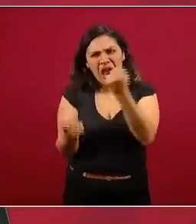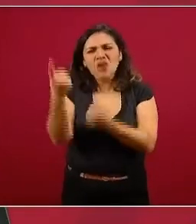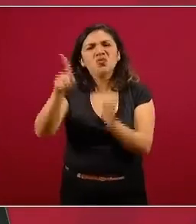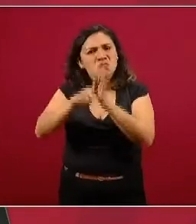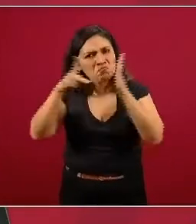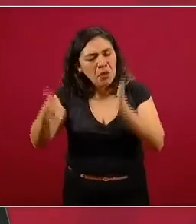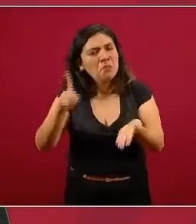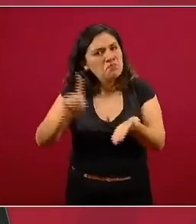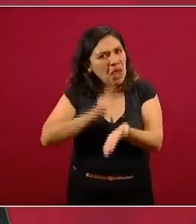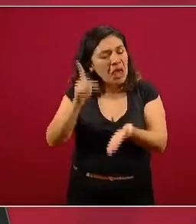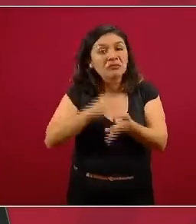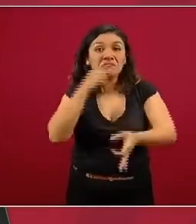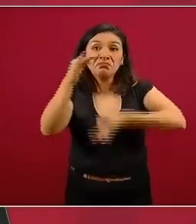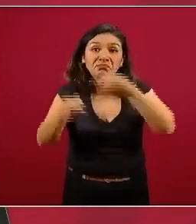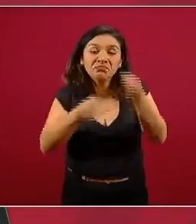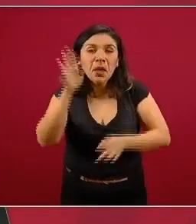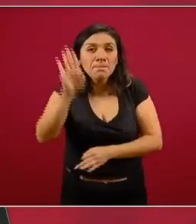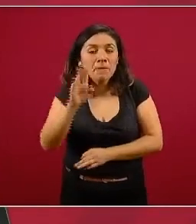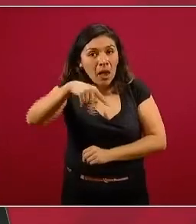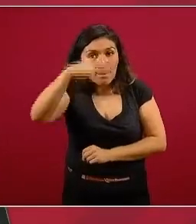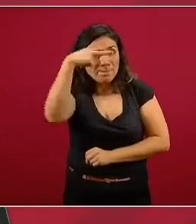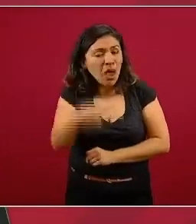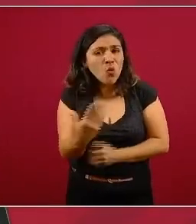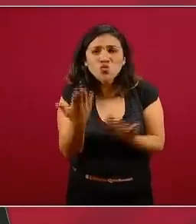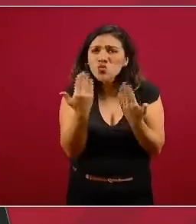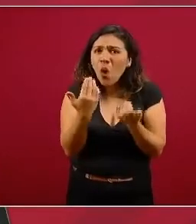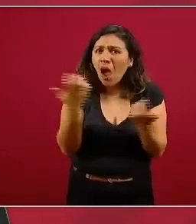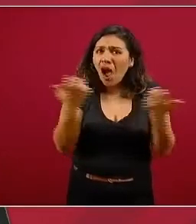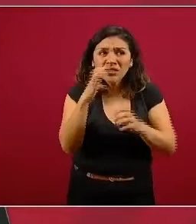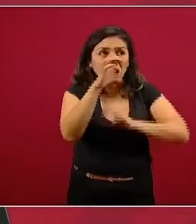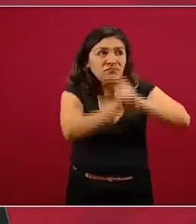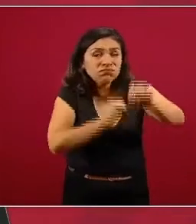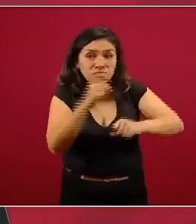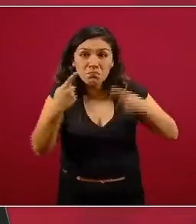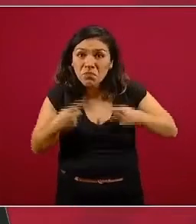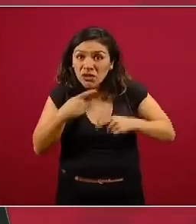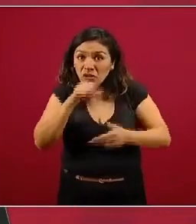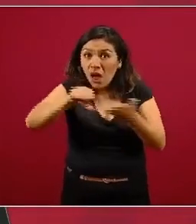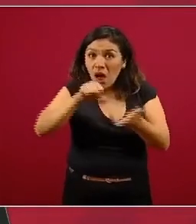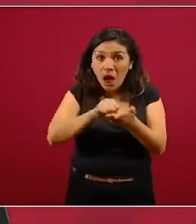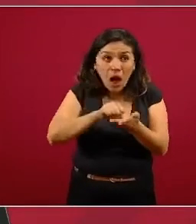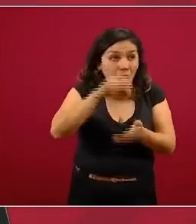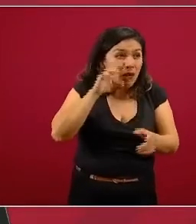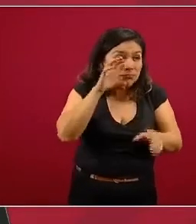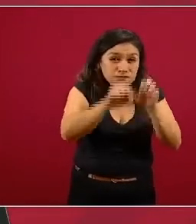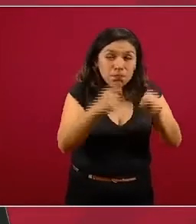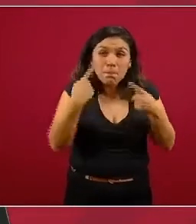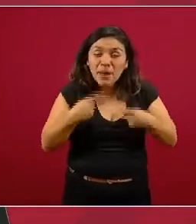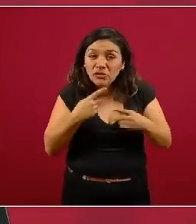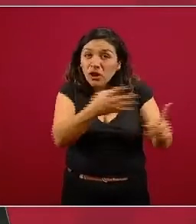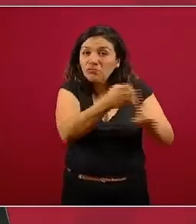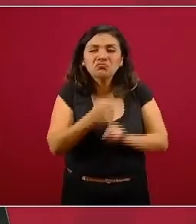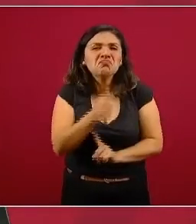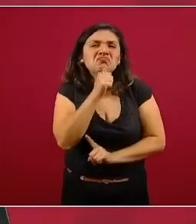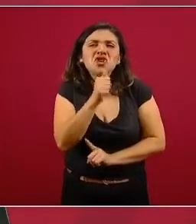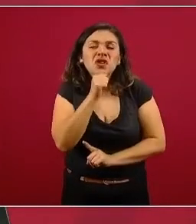lo hacen repetidamente, como si en México no se hiciera contención centrada en casos o